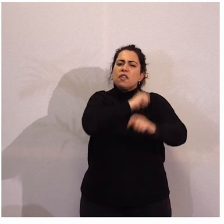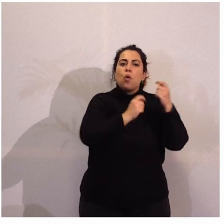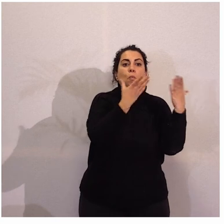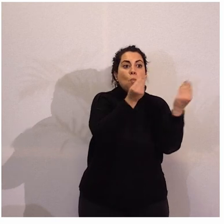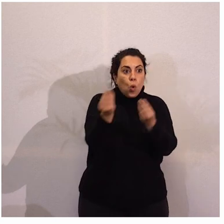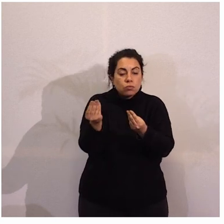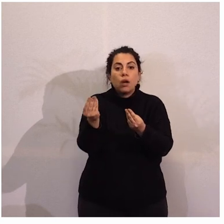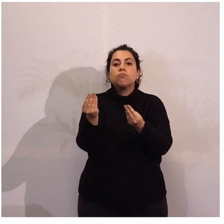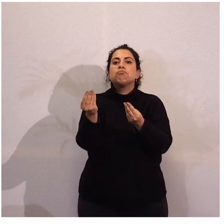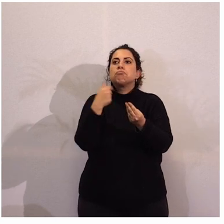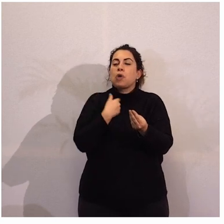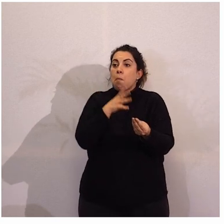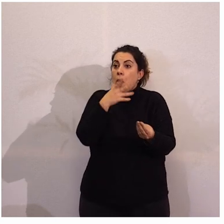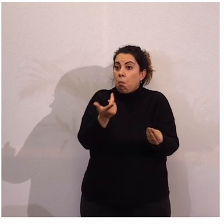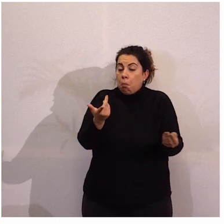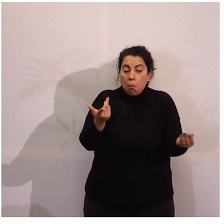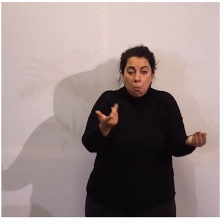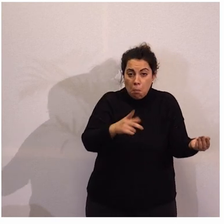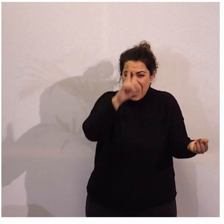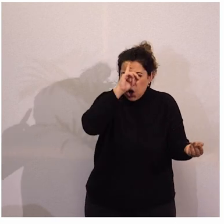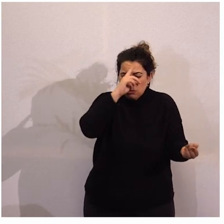asociaciones que por puro desconocimiento